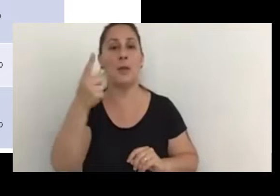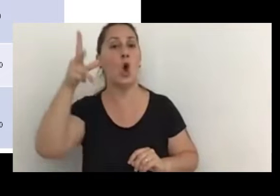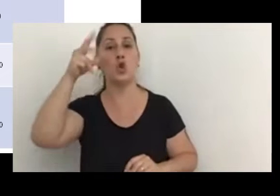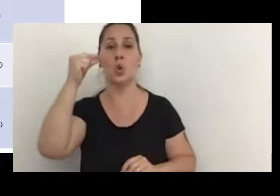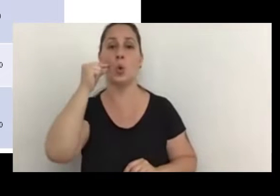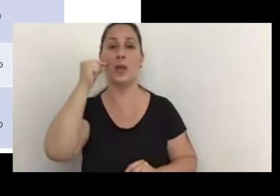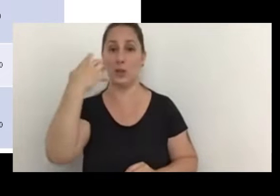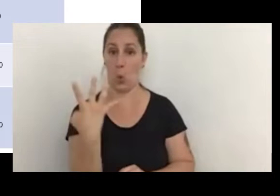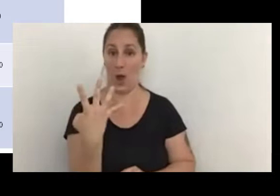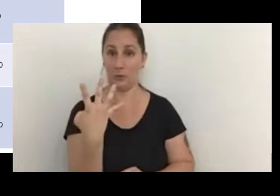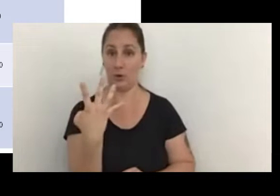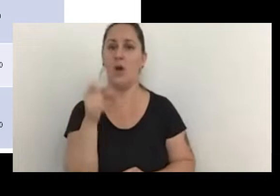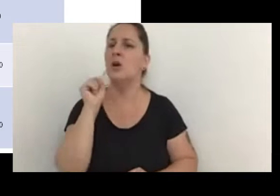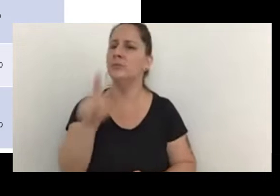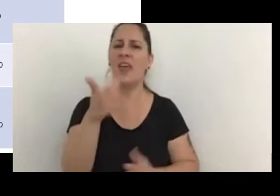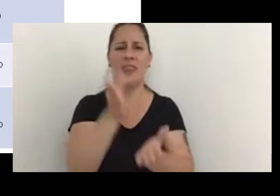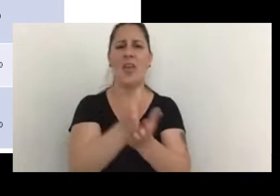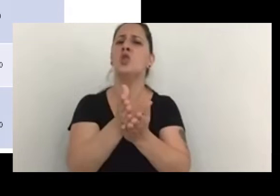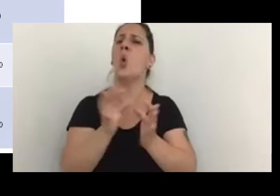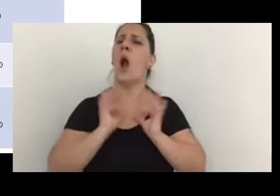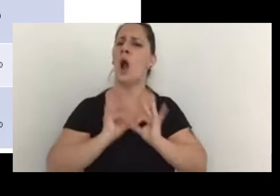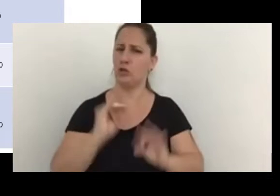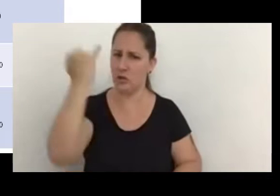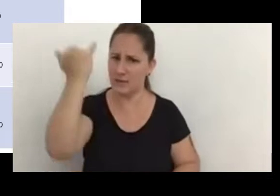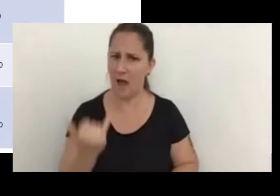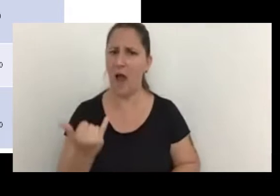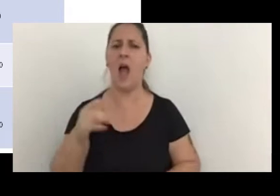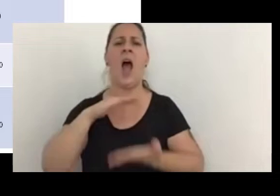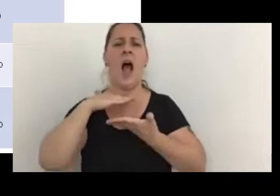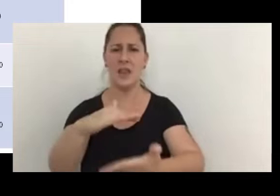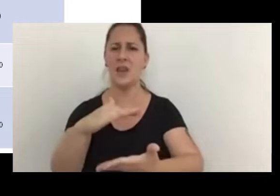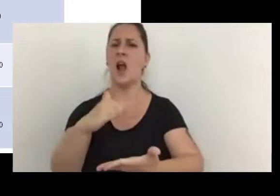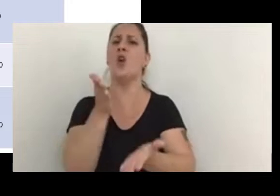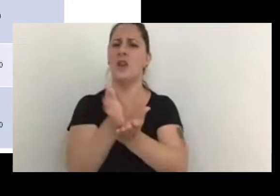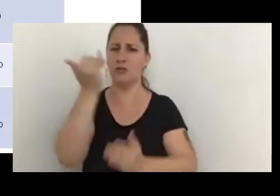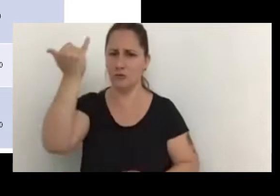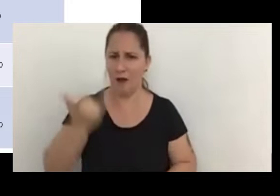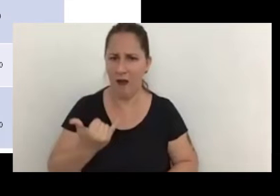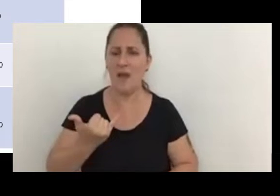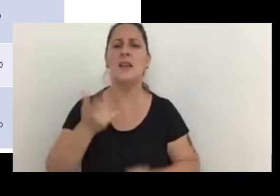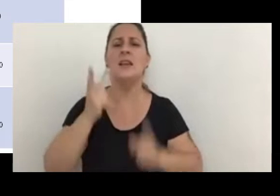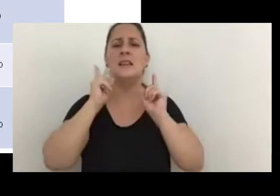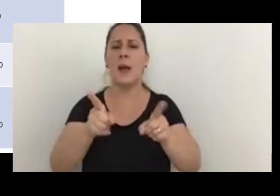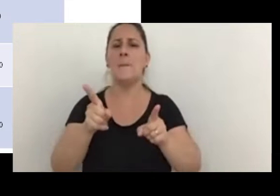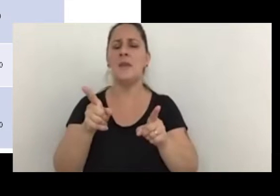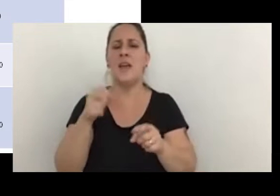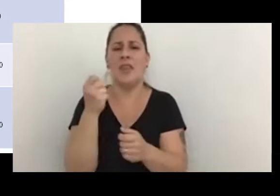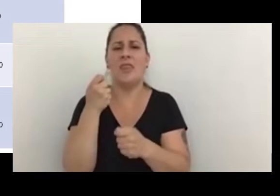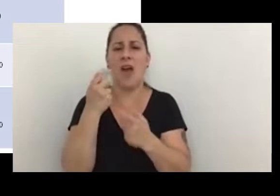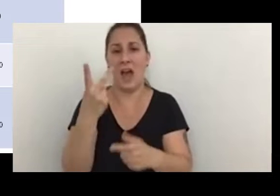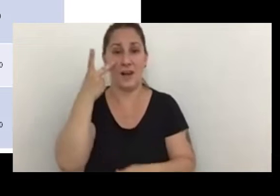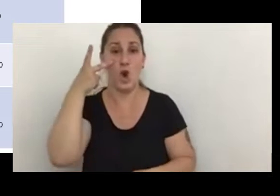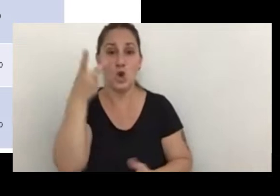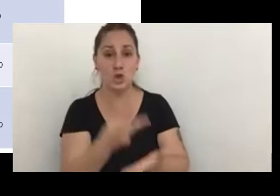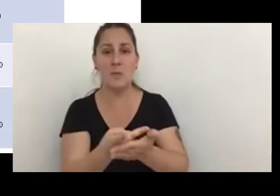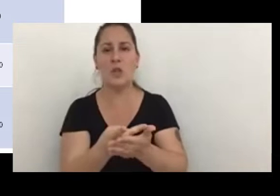26.844, con derecho a vacaciones, a aguinaldo, y se les reconoce desde